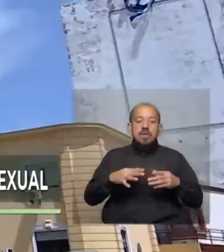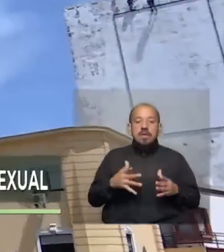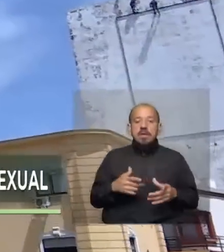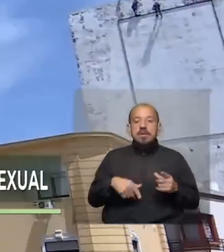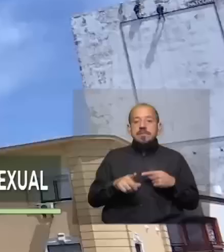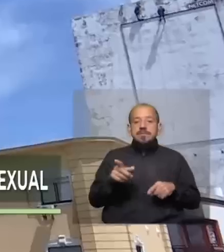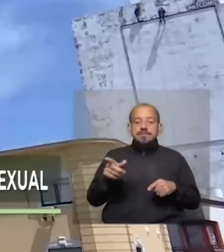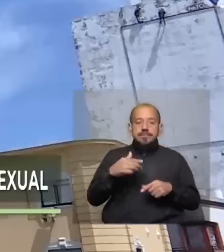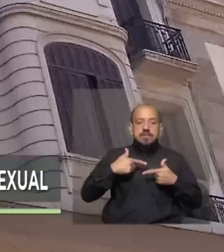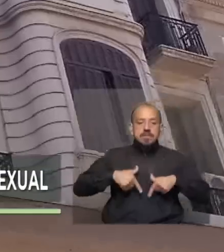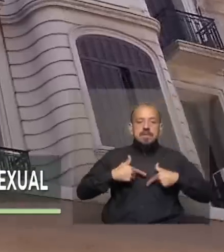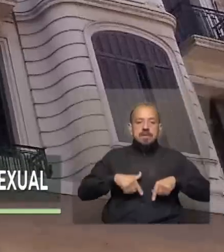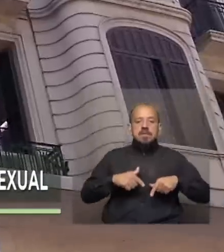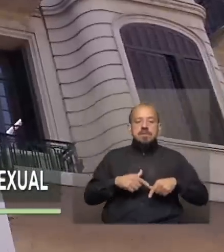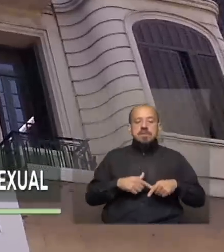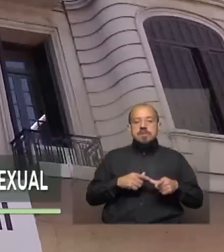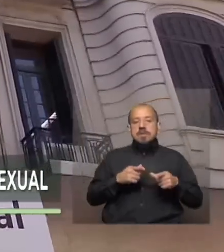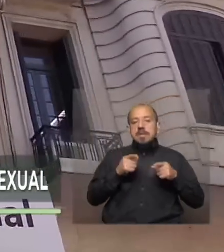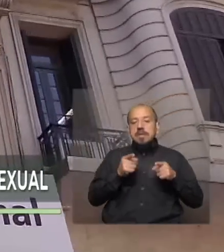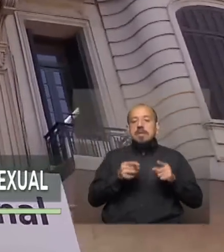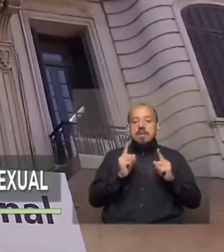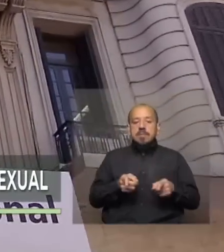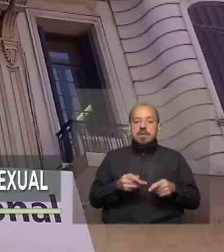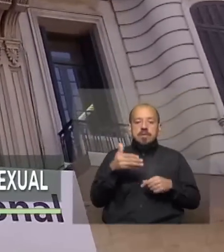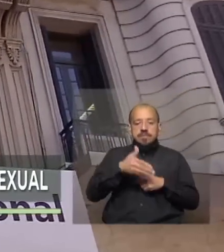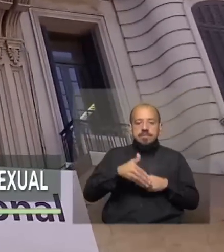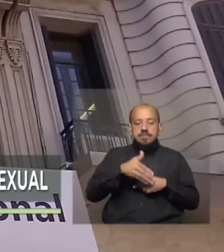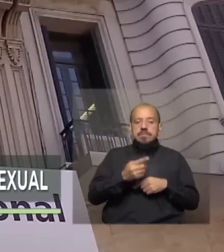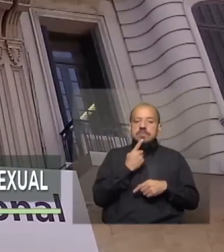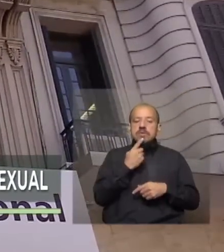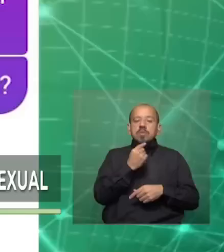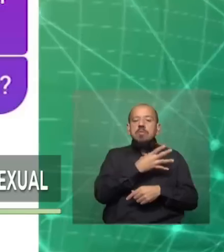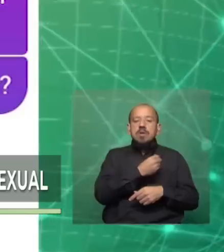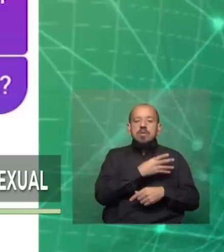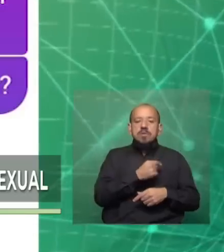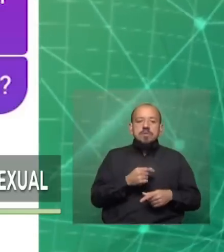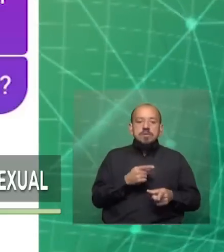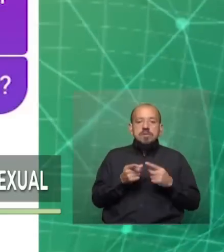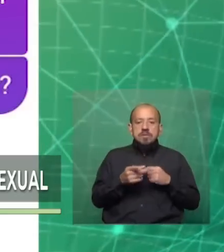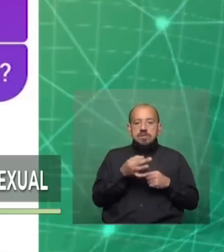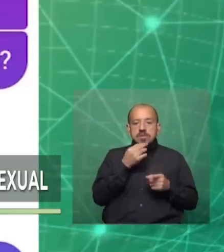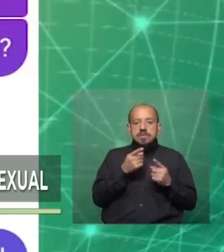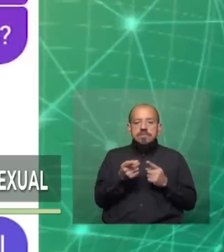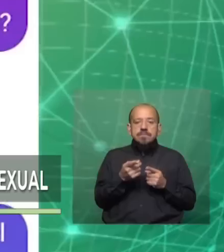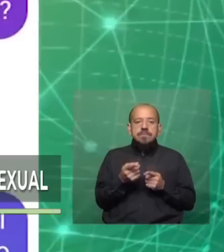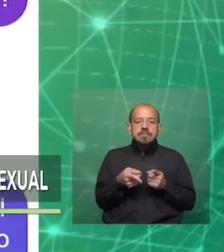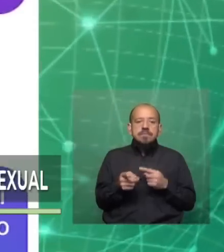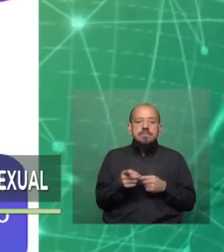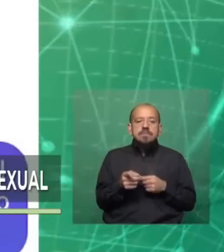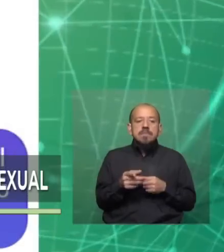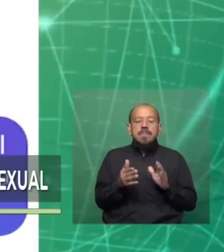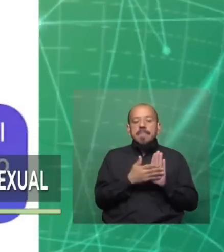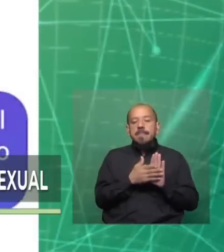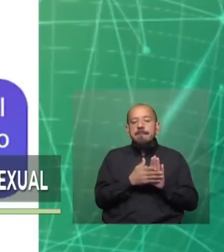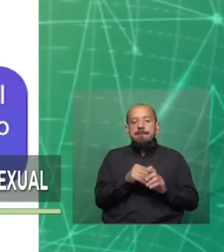con Fuentes ministeriales maescines también militantes del partido Nacional según consta en una captura de pantalla que tiene